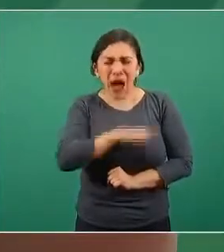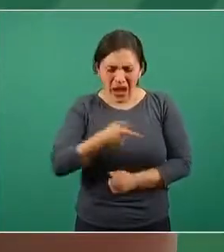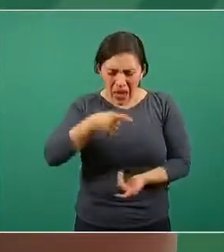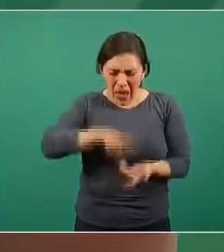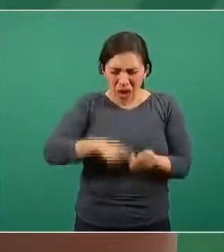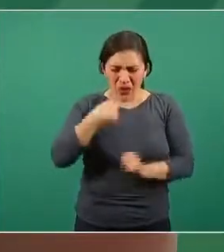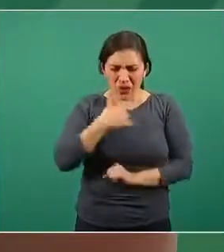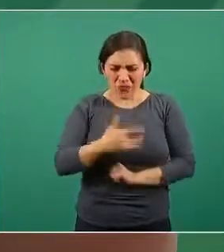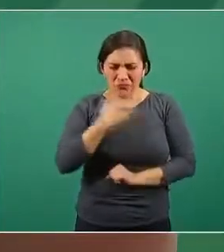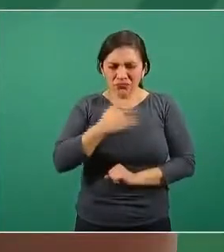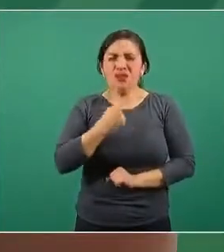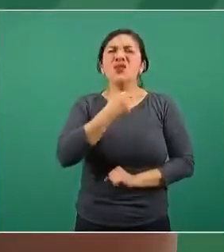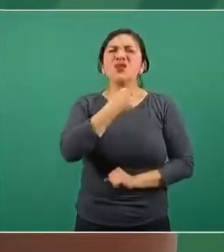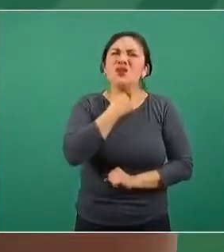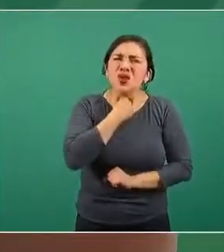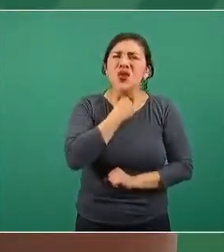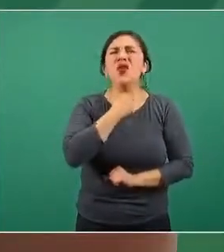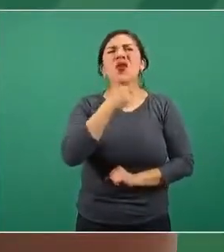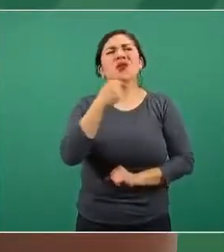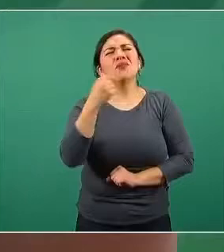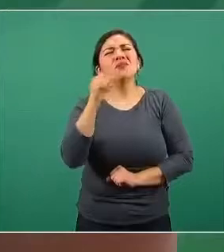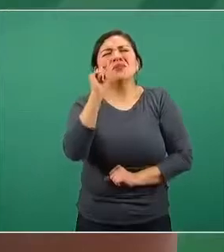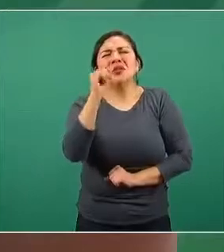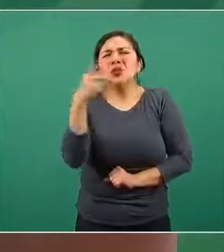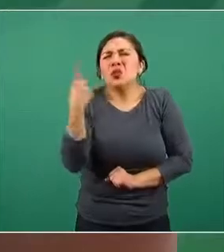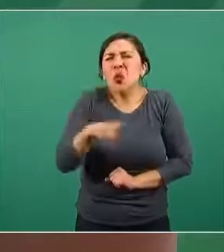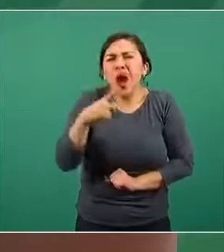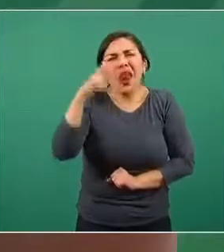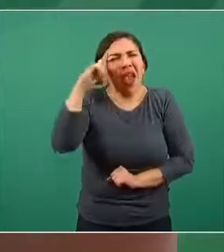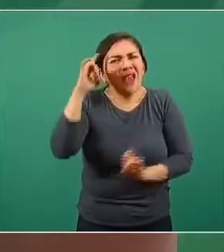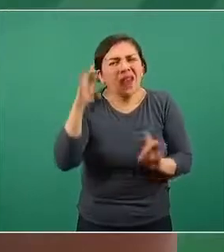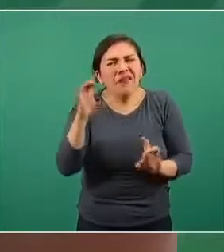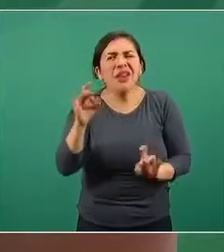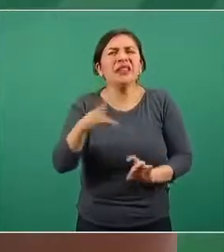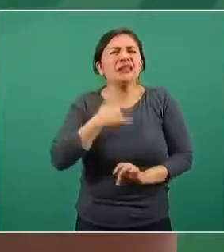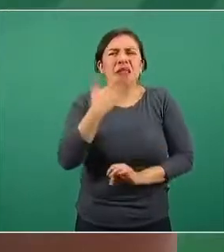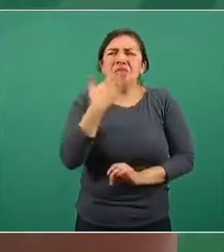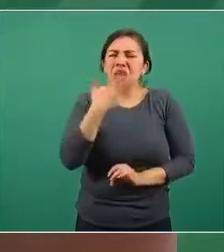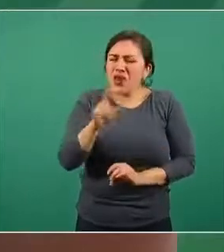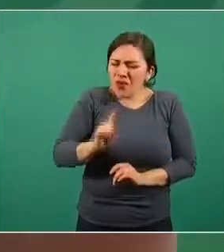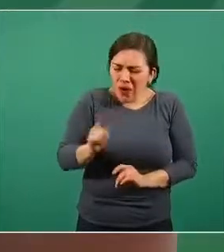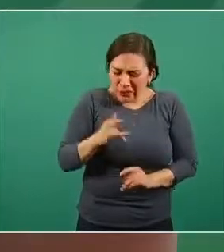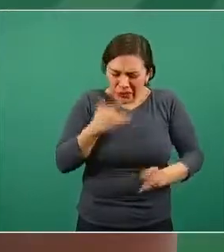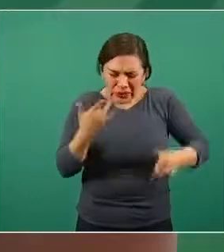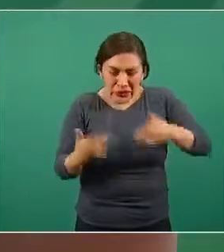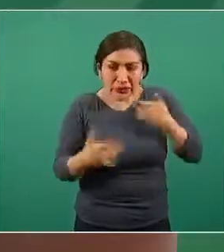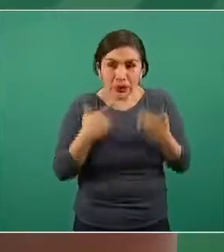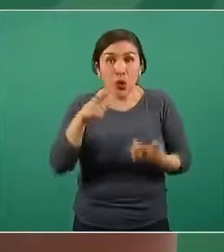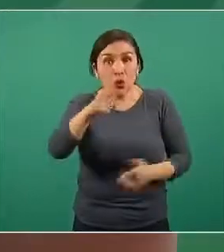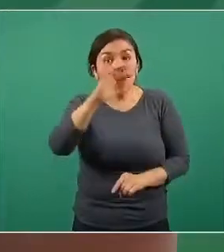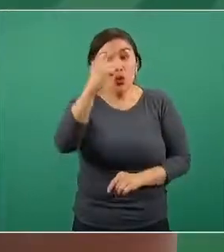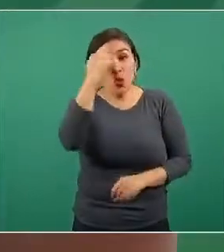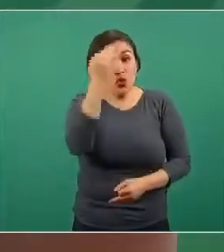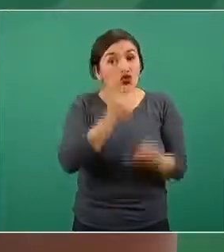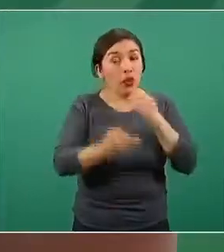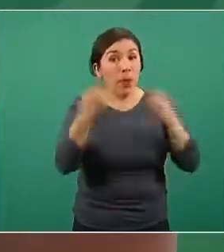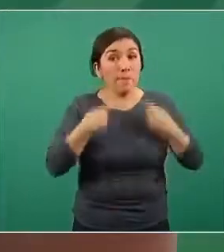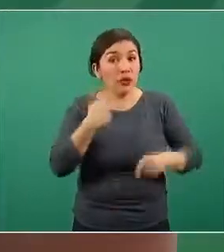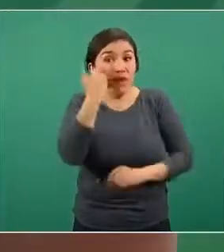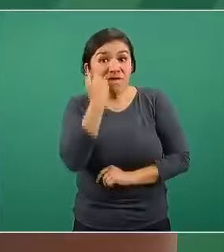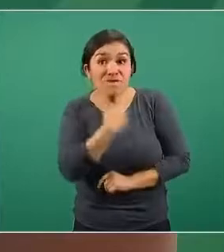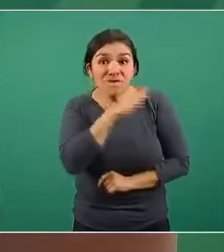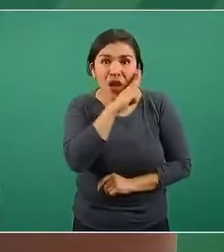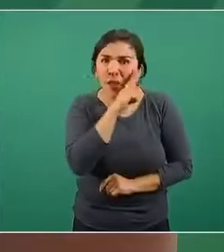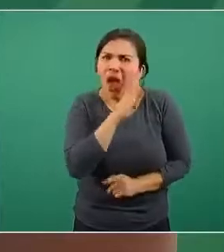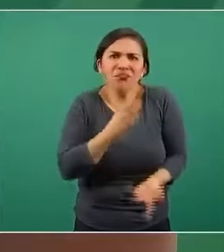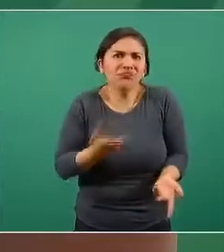infección respiratoria, no se sienten bien, les duele un poco la garganta. Recordemos que no todas las personas presentan fiebre, que